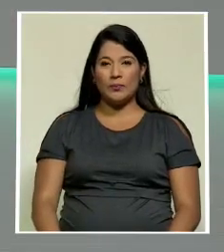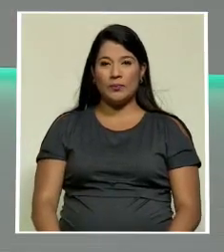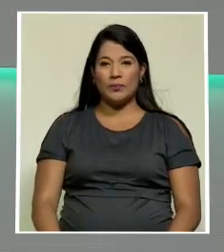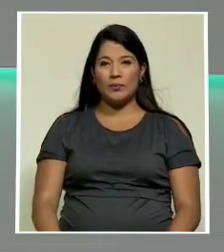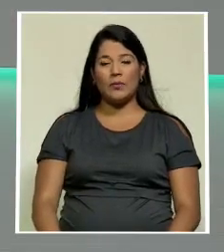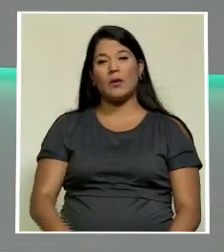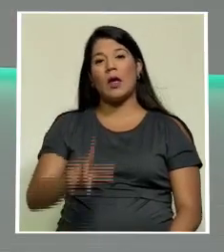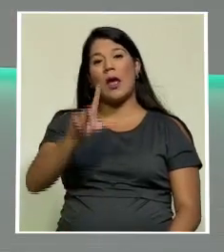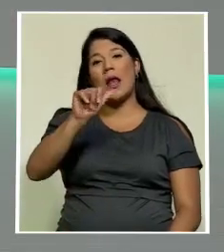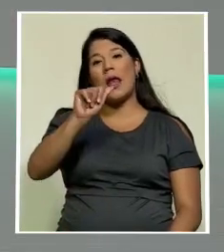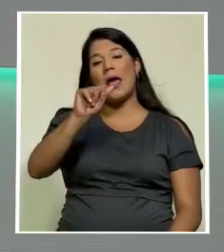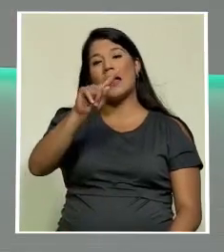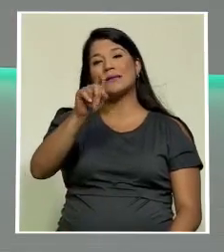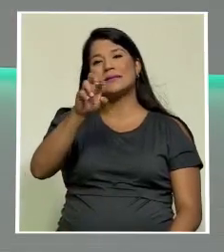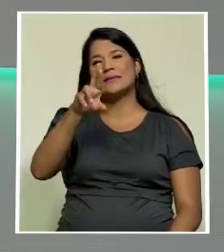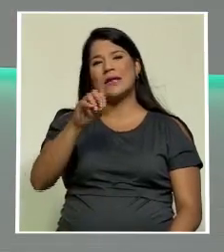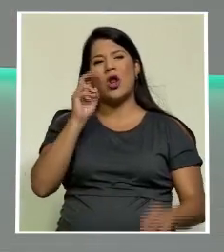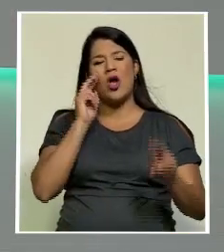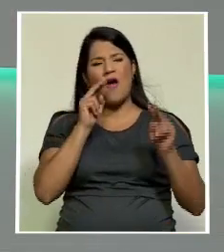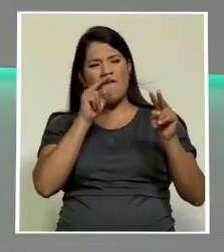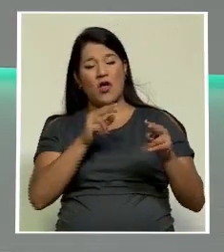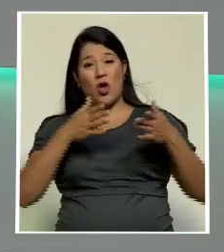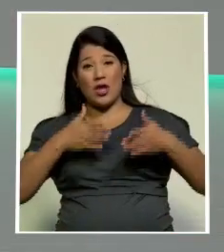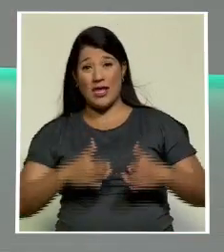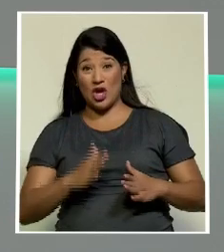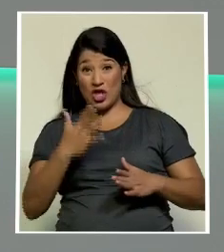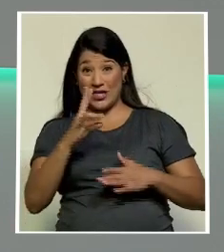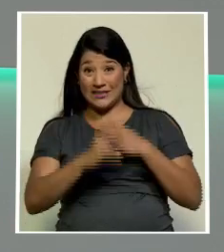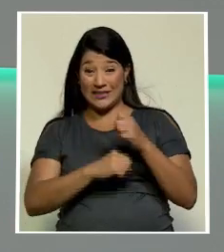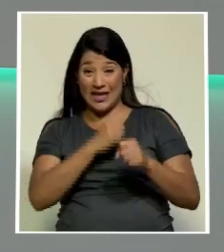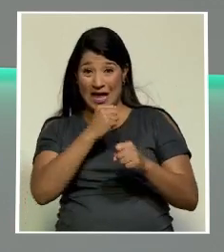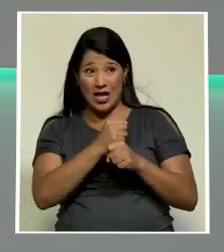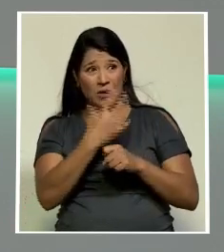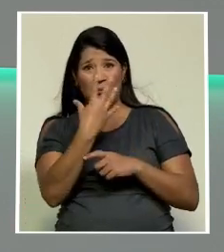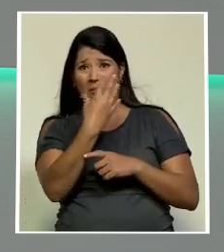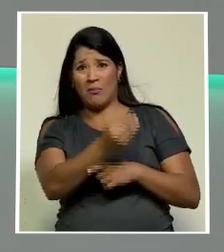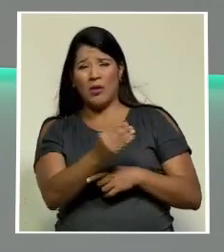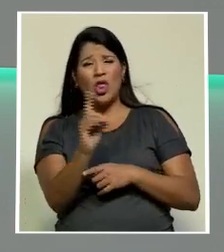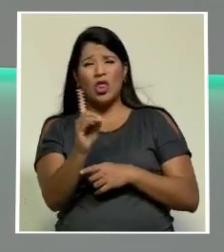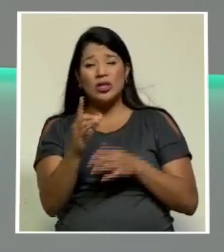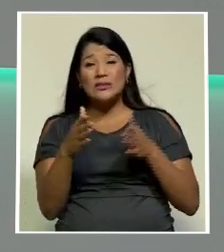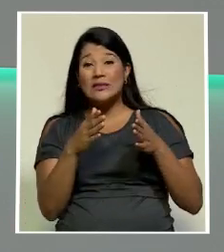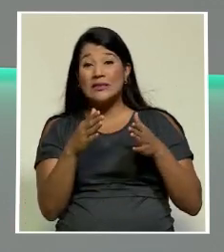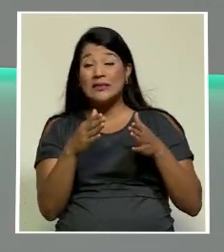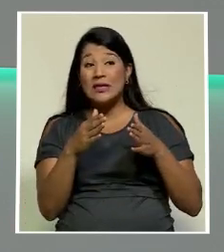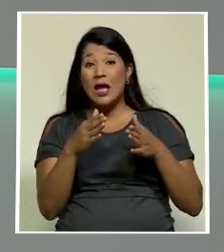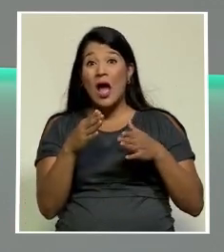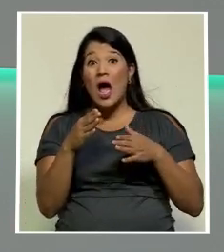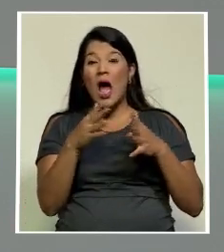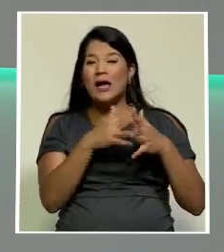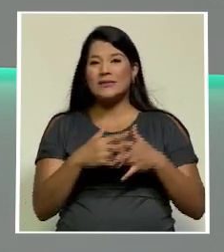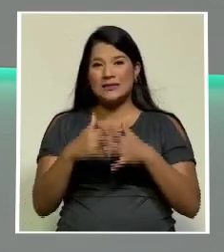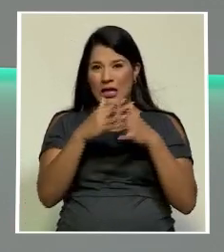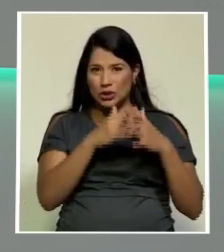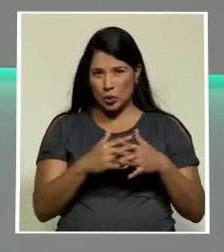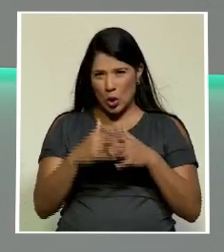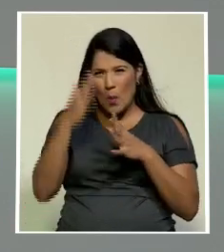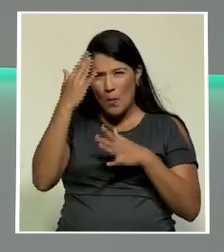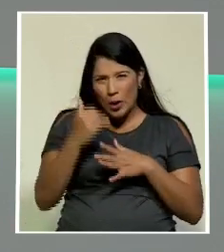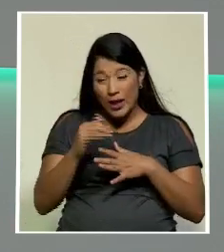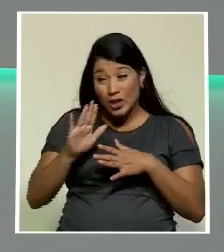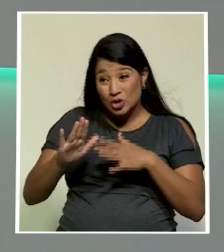Lázaro vio con impotencia a su hijo de 17 años de edad emprender camino a Estados Unidos cuando su aldea quedó bajo agua.